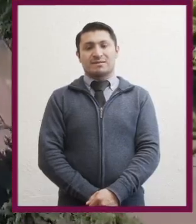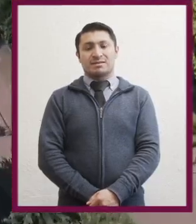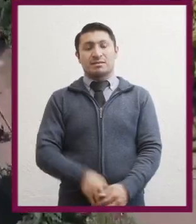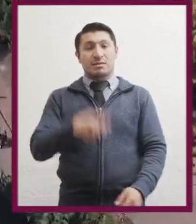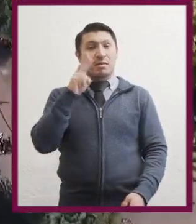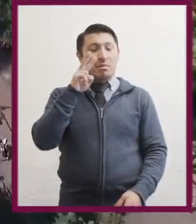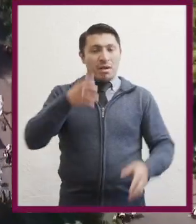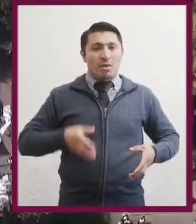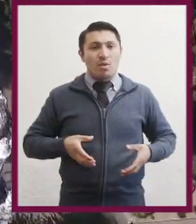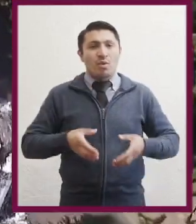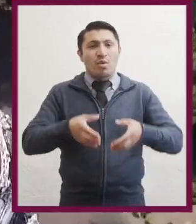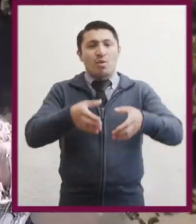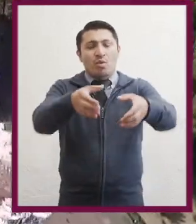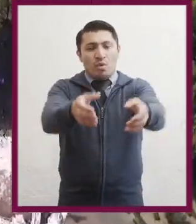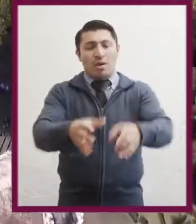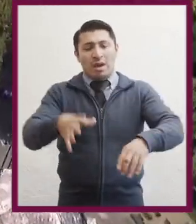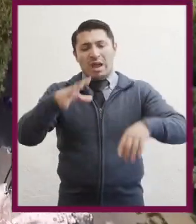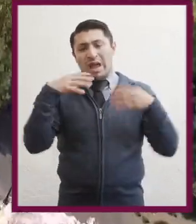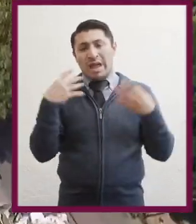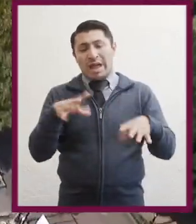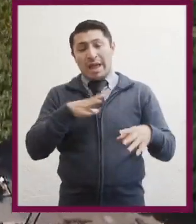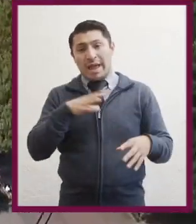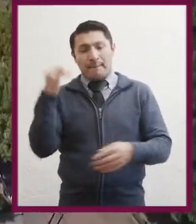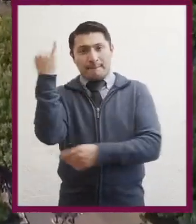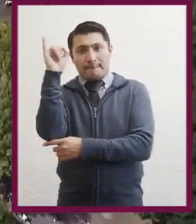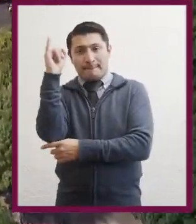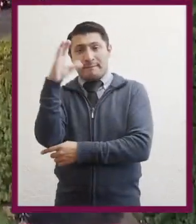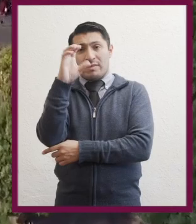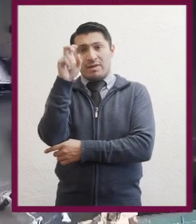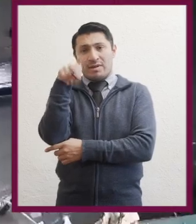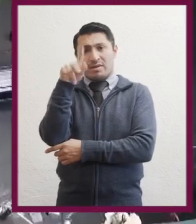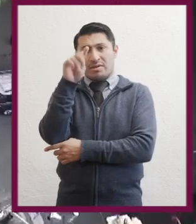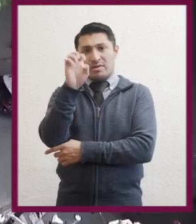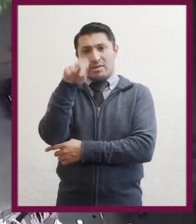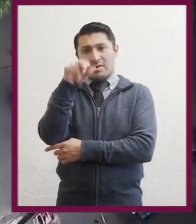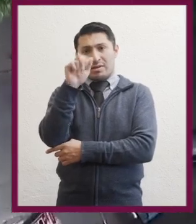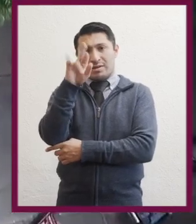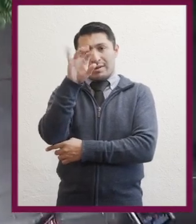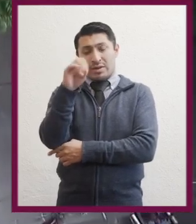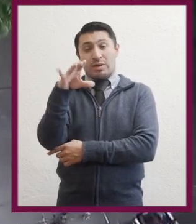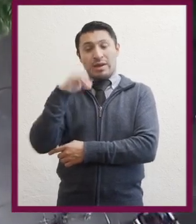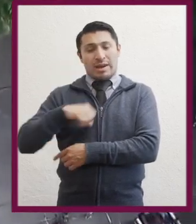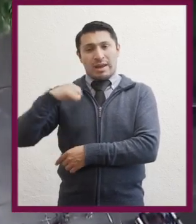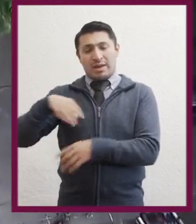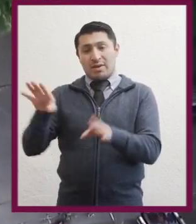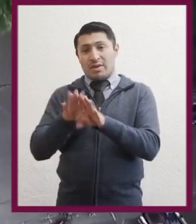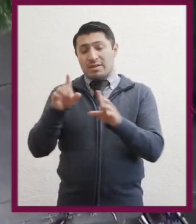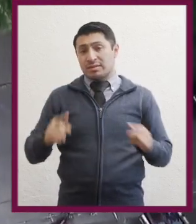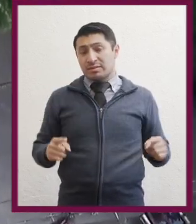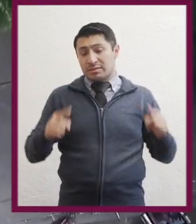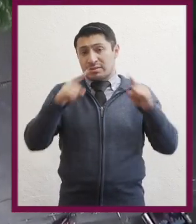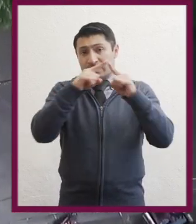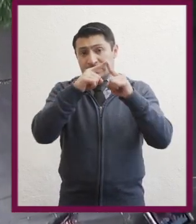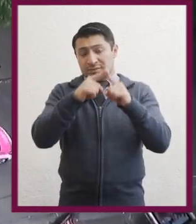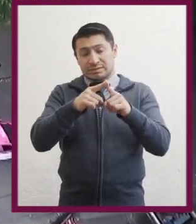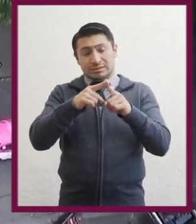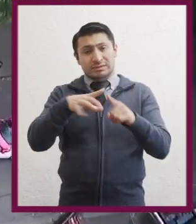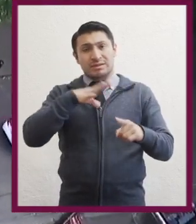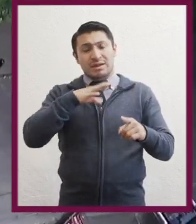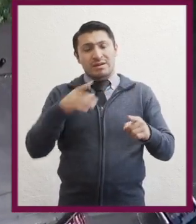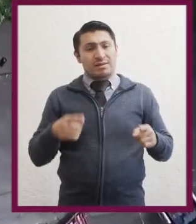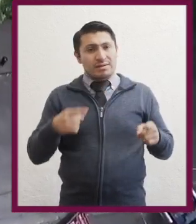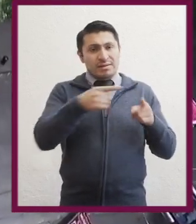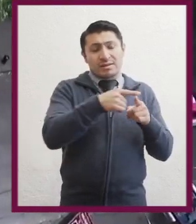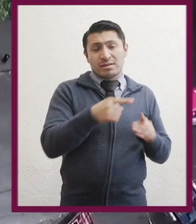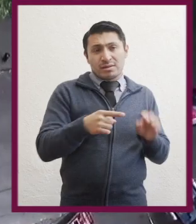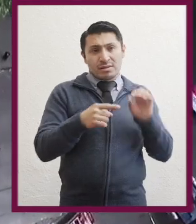Cruzando la transitada calle de Carrillo Puerto se encuentra el Jardín Centenario, que en otro tiempo fue el atrio de la iglesia, limitado